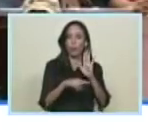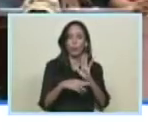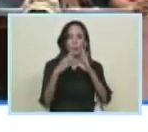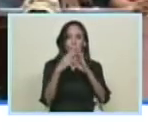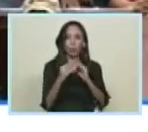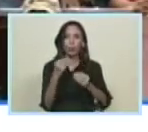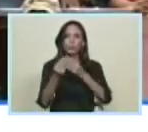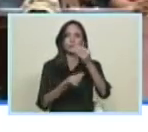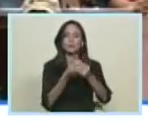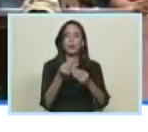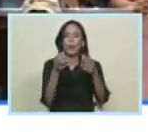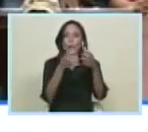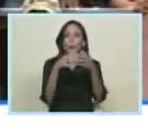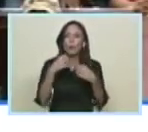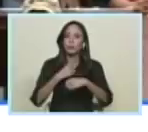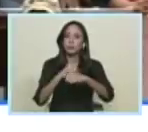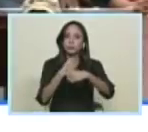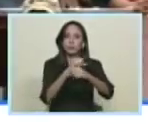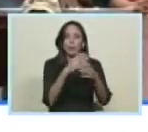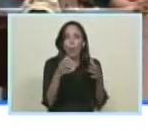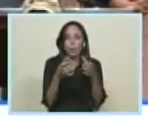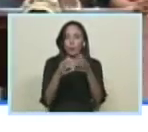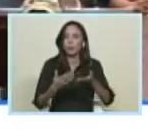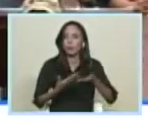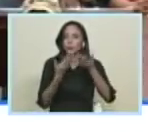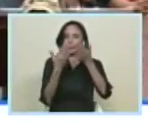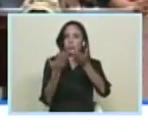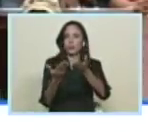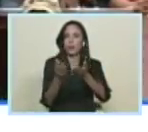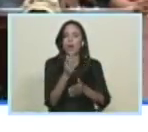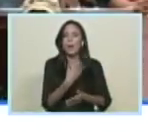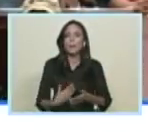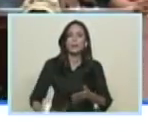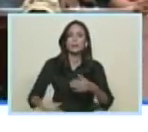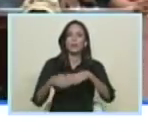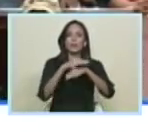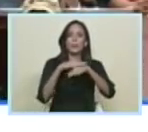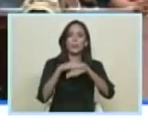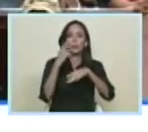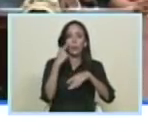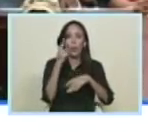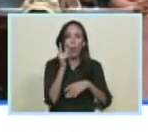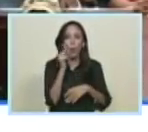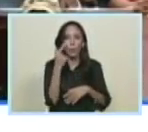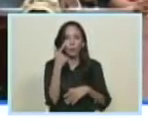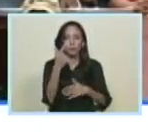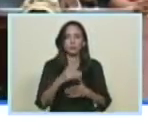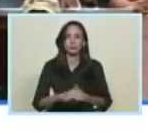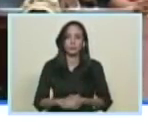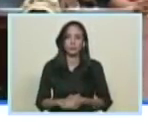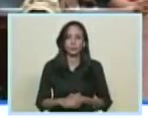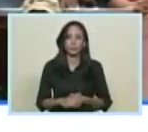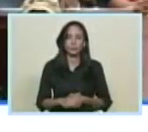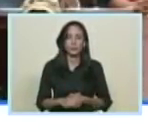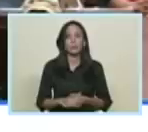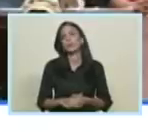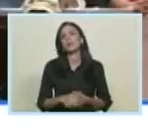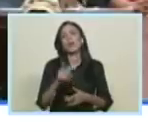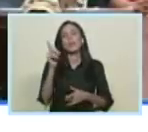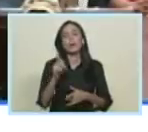por la clase obrera. Te los entrego, presidente Manuel Quevedo. Aquí tengo el